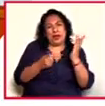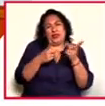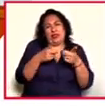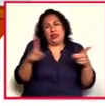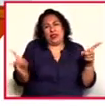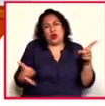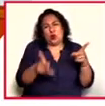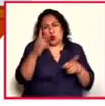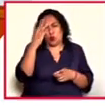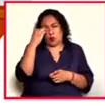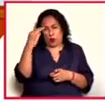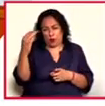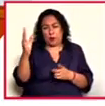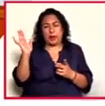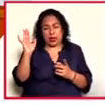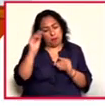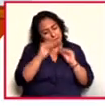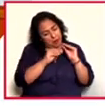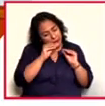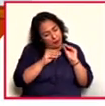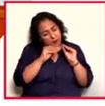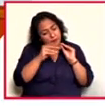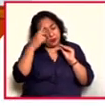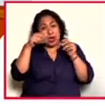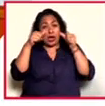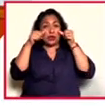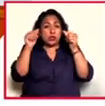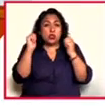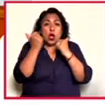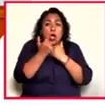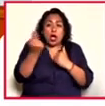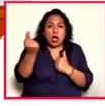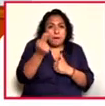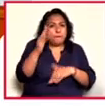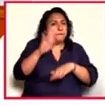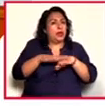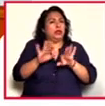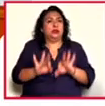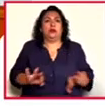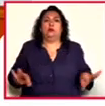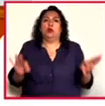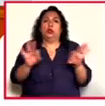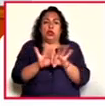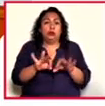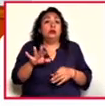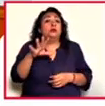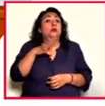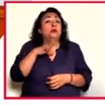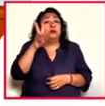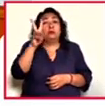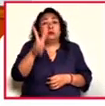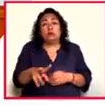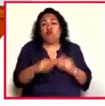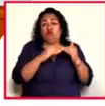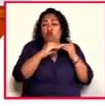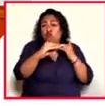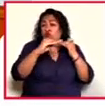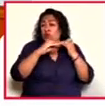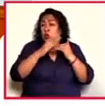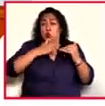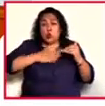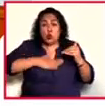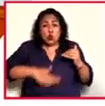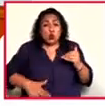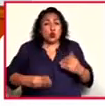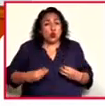maya para atender nuestras necesidades más apremiantes y construir un horizonte de justicia y bienestar para